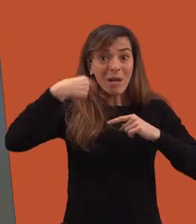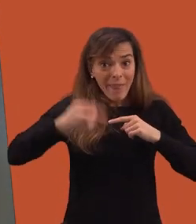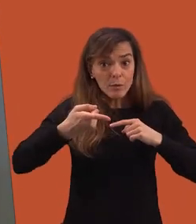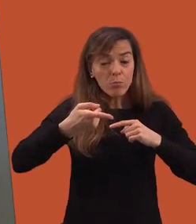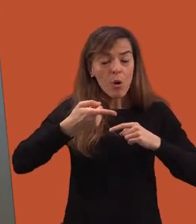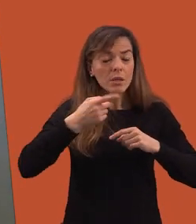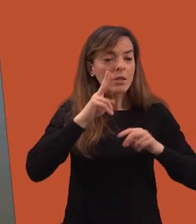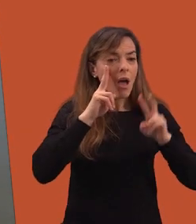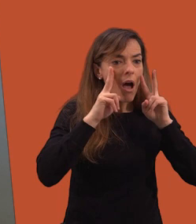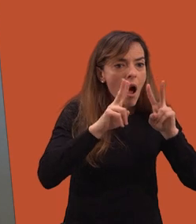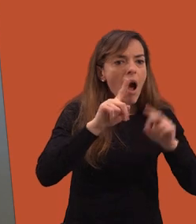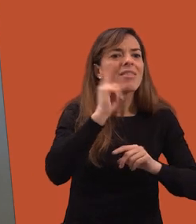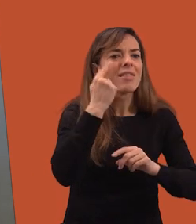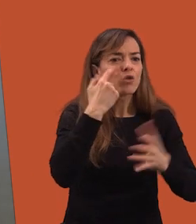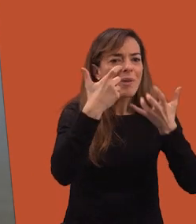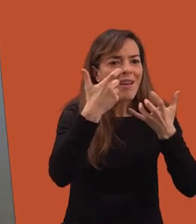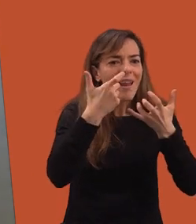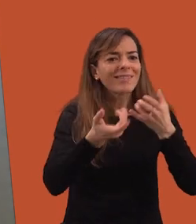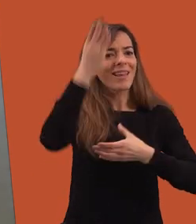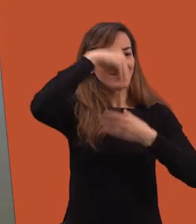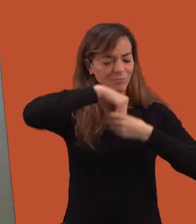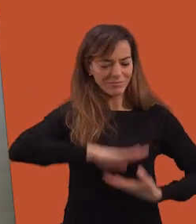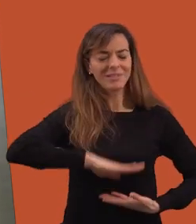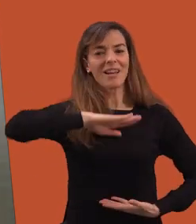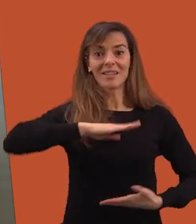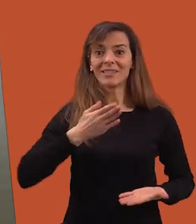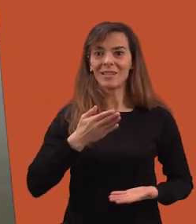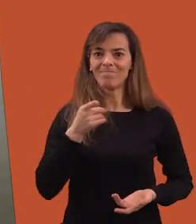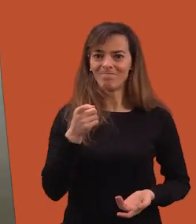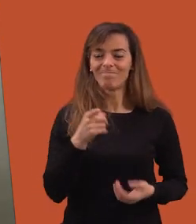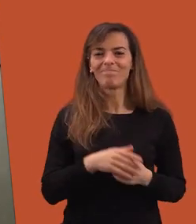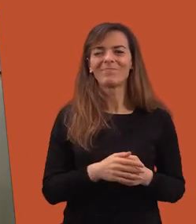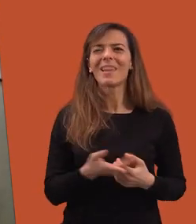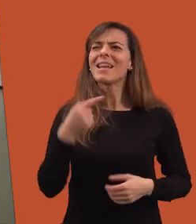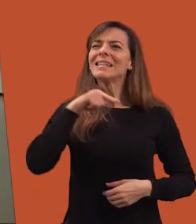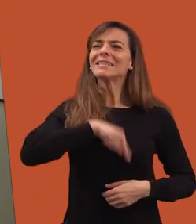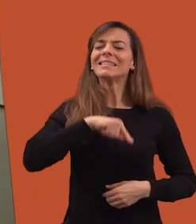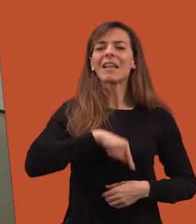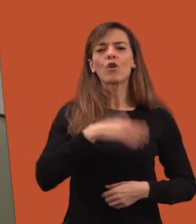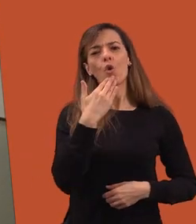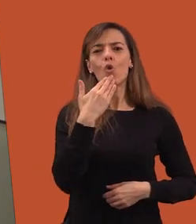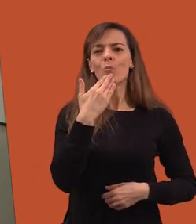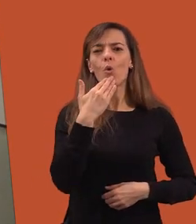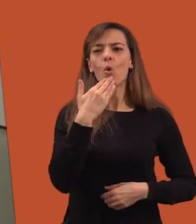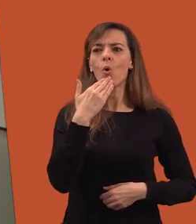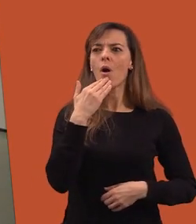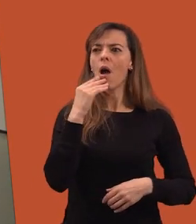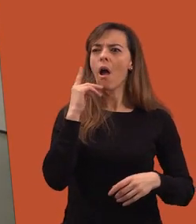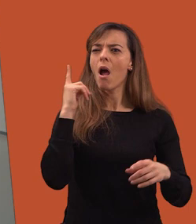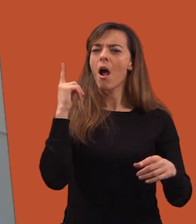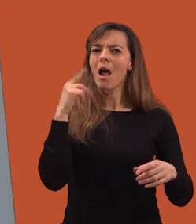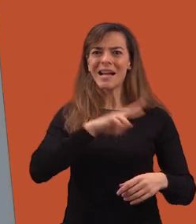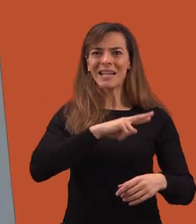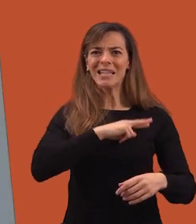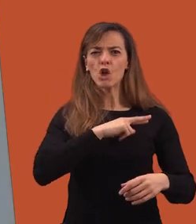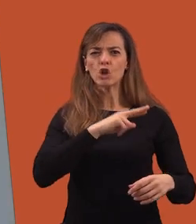así que si hay una sensación como de profanación pero